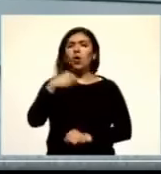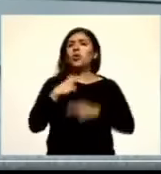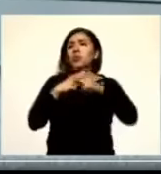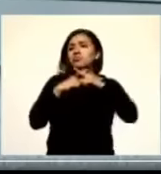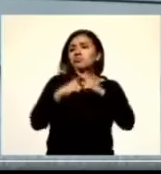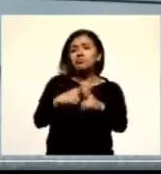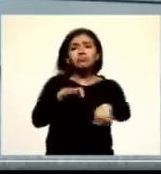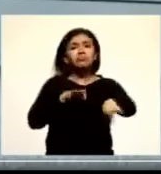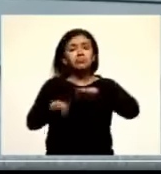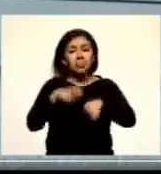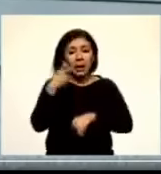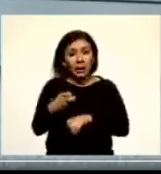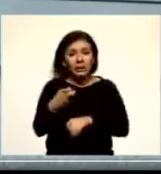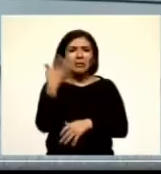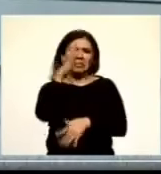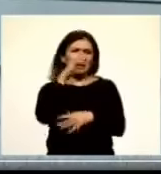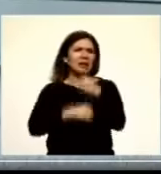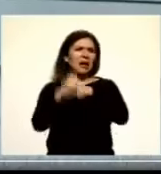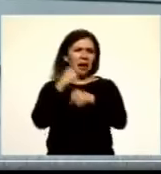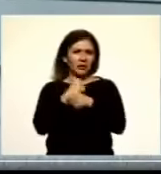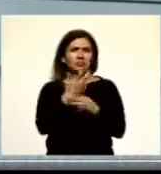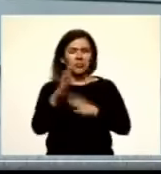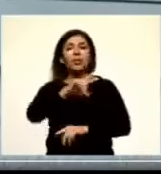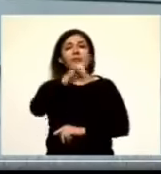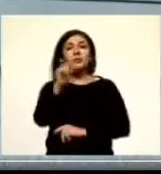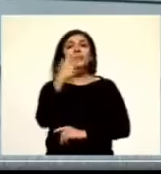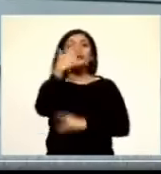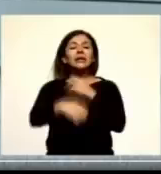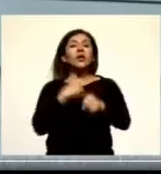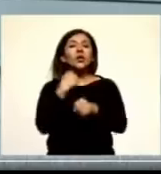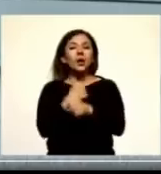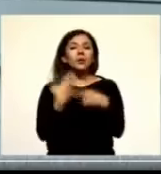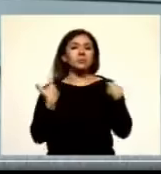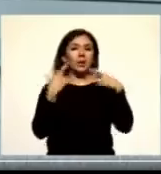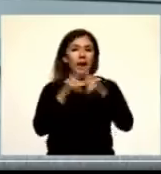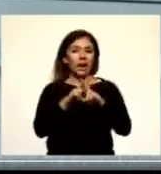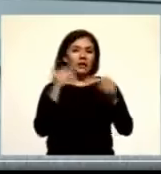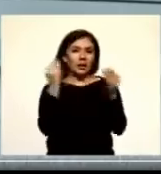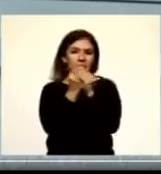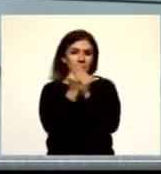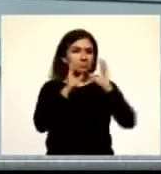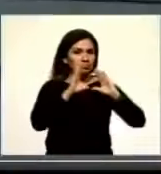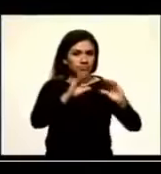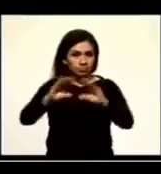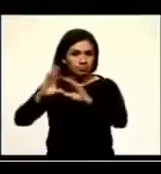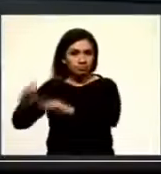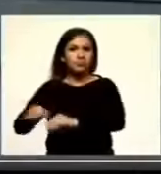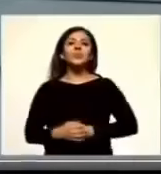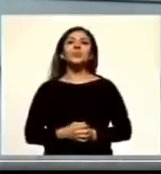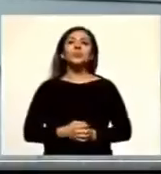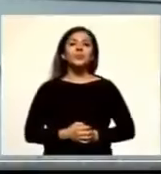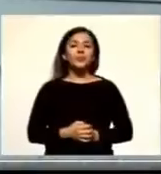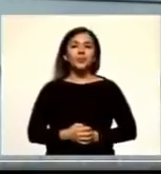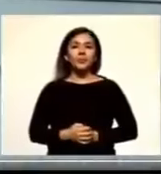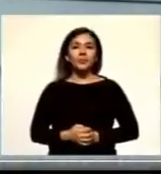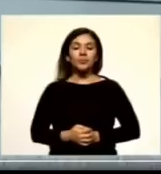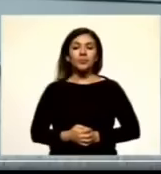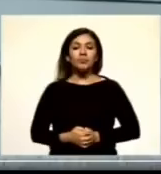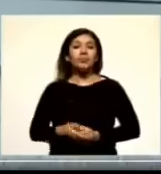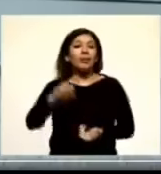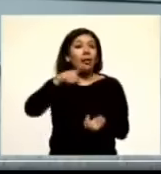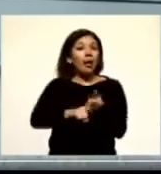carrera aproximadamente 10 años y 5 años en el campo de la enseñanza. El mundo